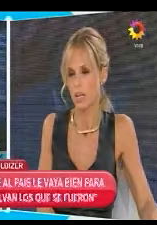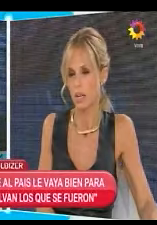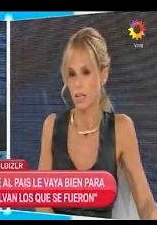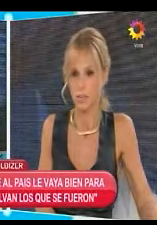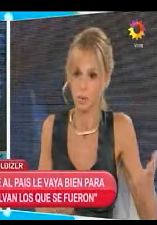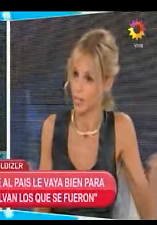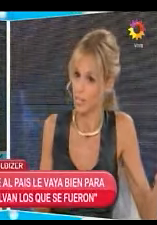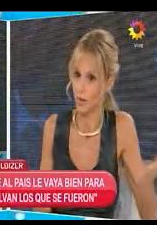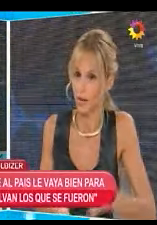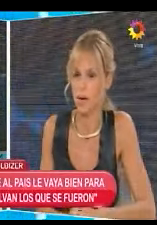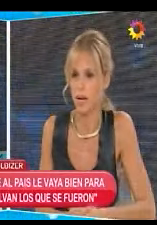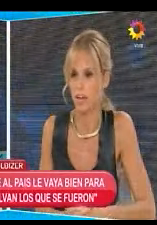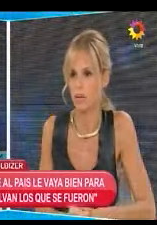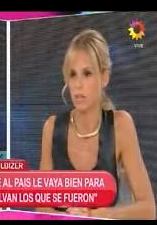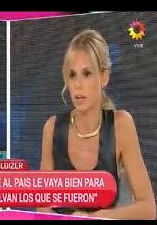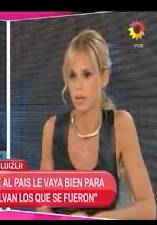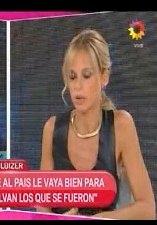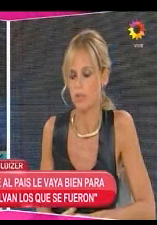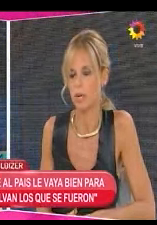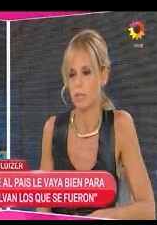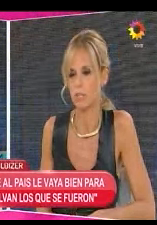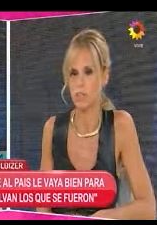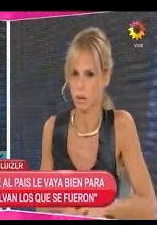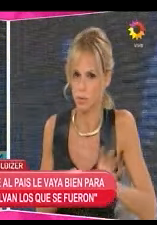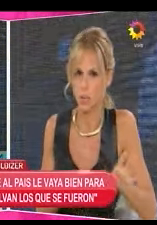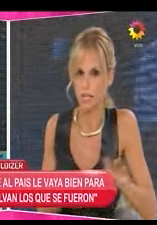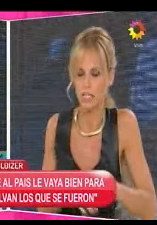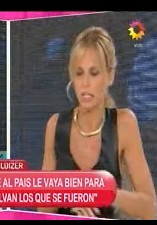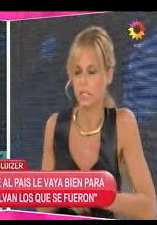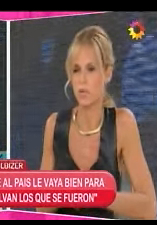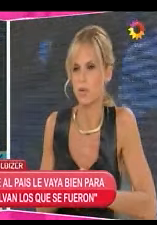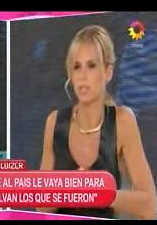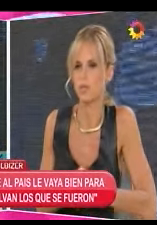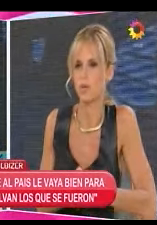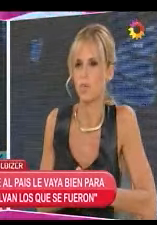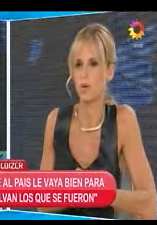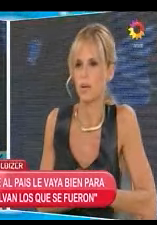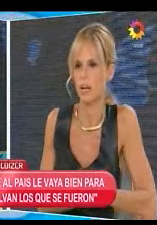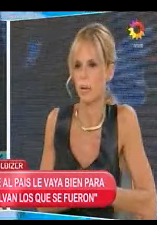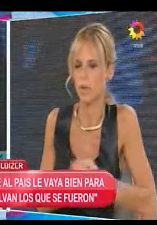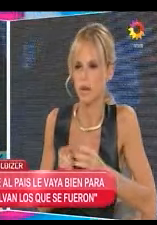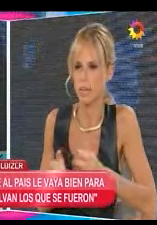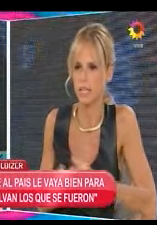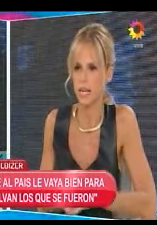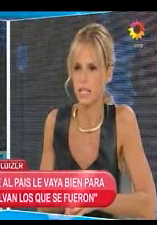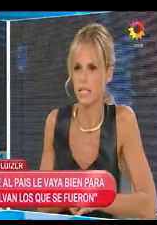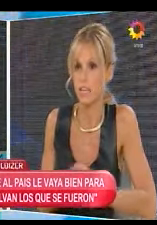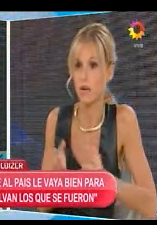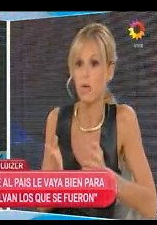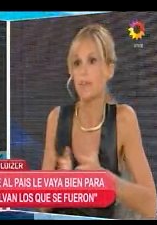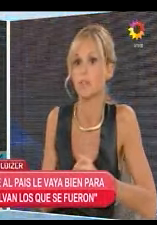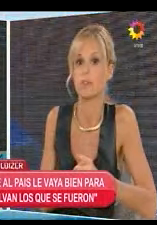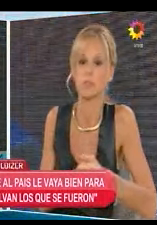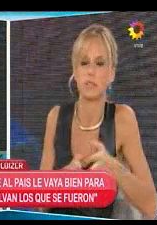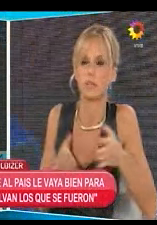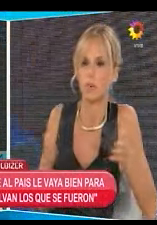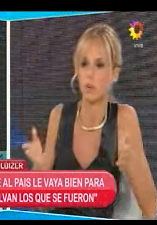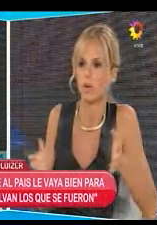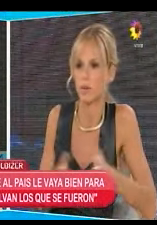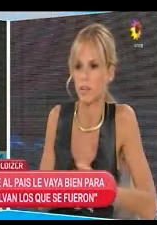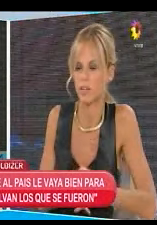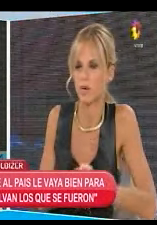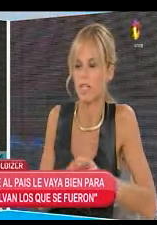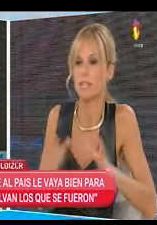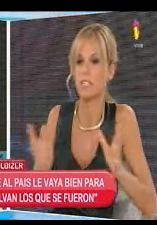causa que vos tenés tanto que ver, la causa de los sauces, que ahora vamos a hablar en detalle sobre eso, ¿no? Pero la ves como candidata, recién hablabas de que,